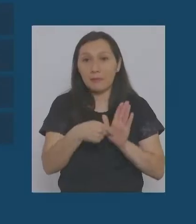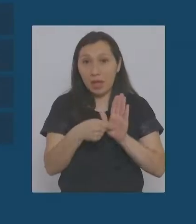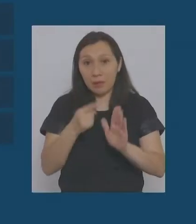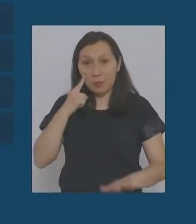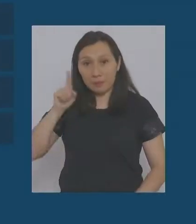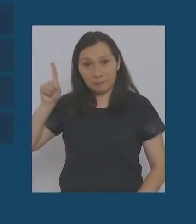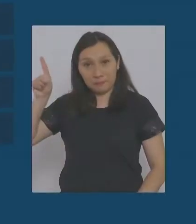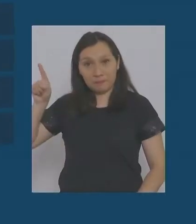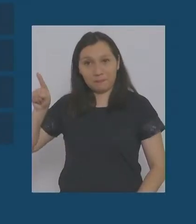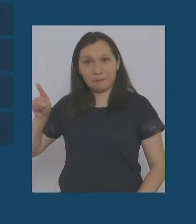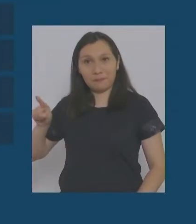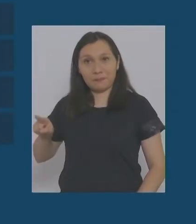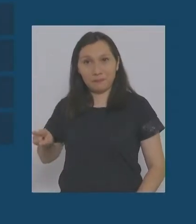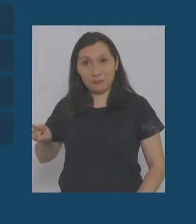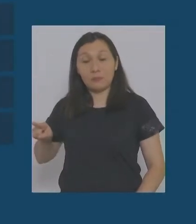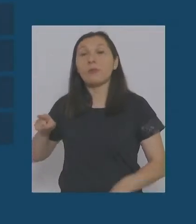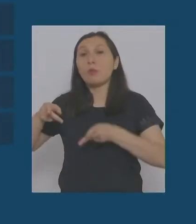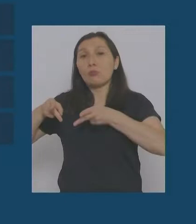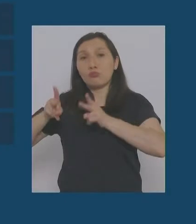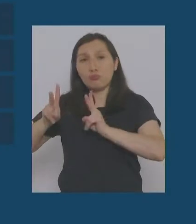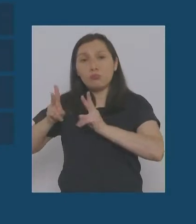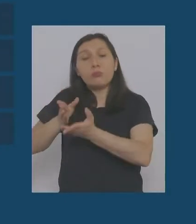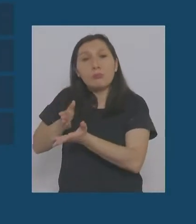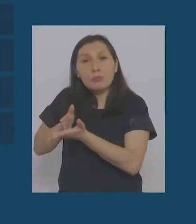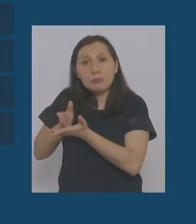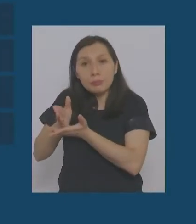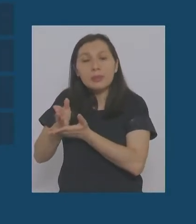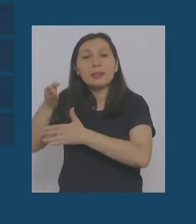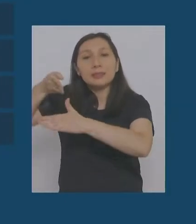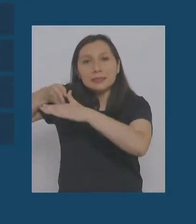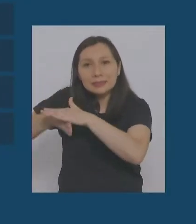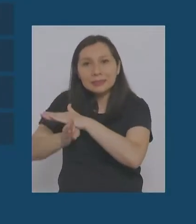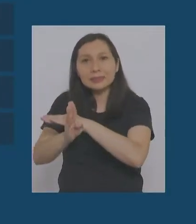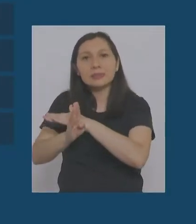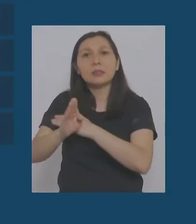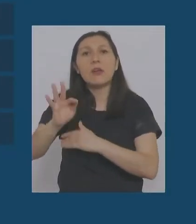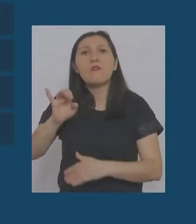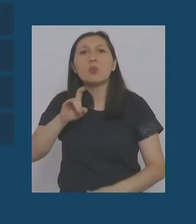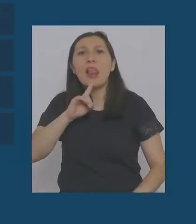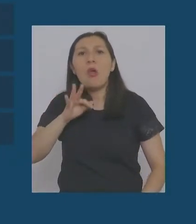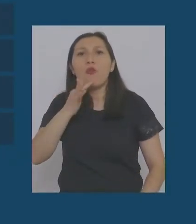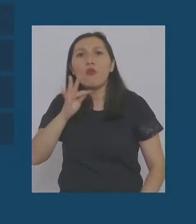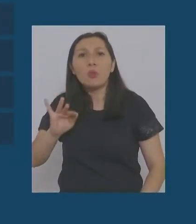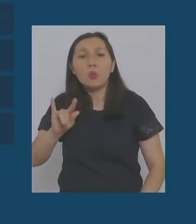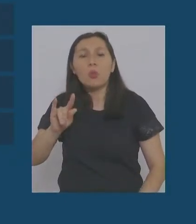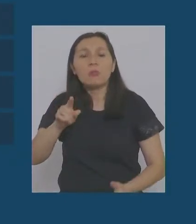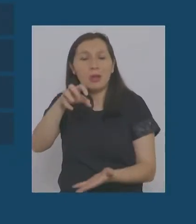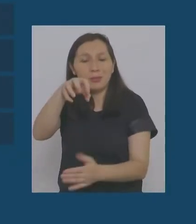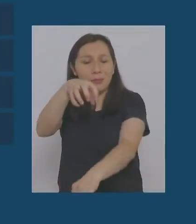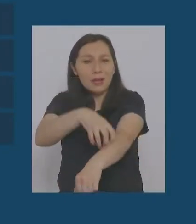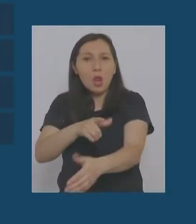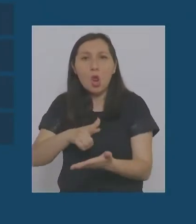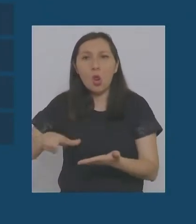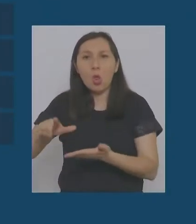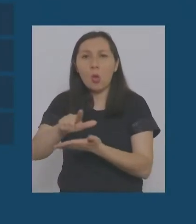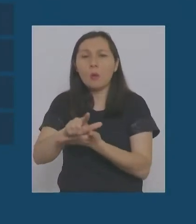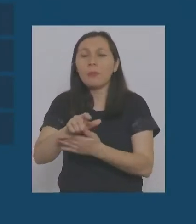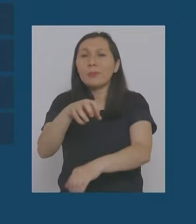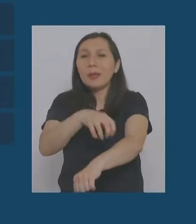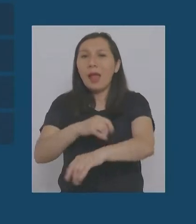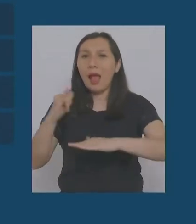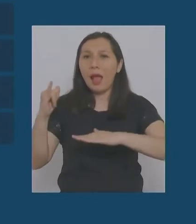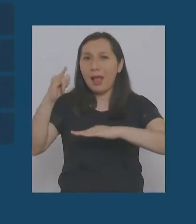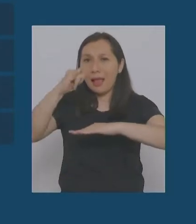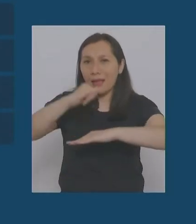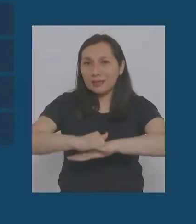de Chile anunció hoy que abrirán otros pasos terrestres a lo largo del límite con Argentina. Desde el 22 de diciembre, los